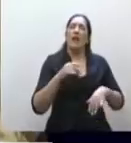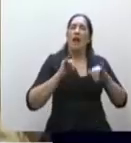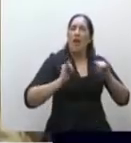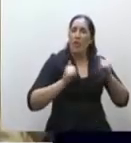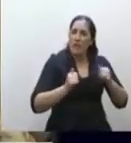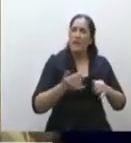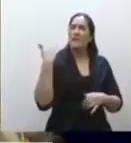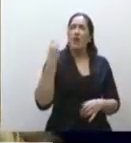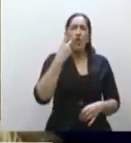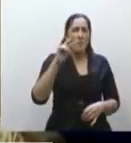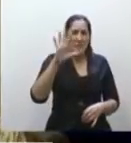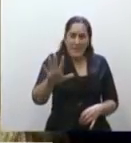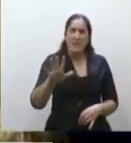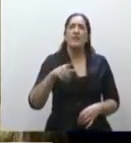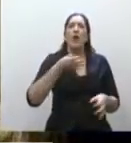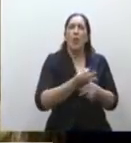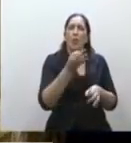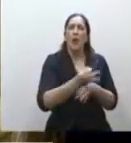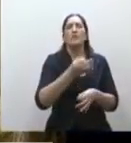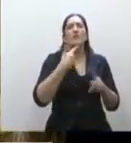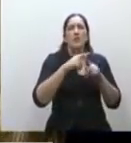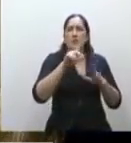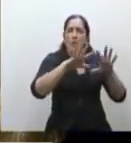en el 2005, la educación sexual integral